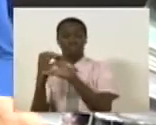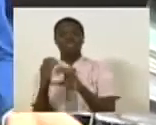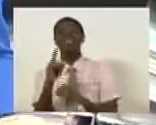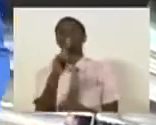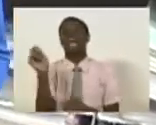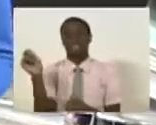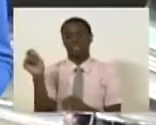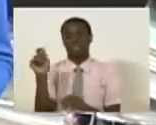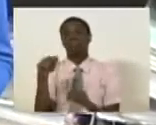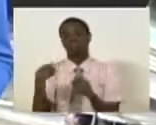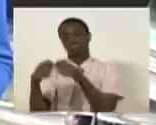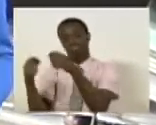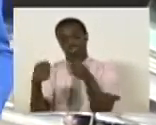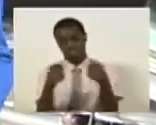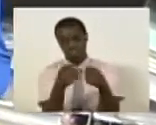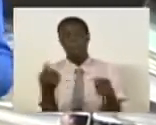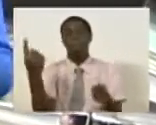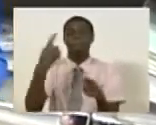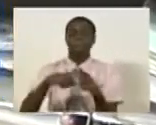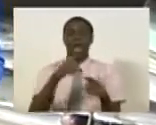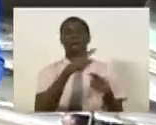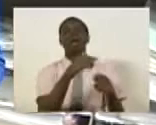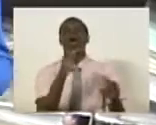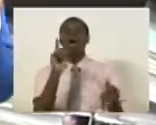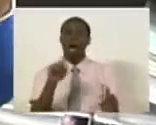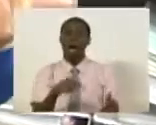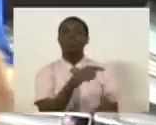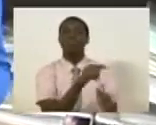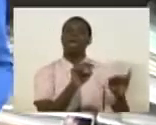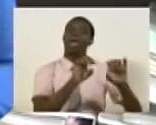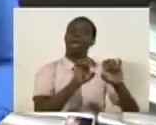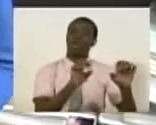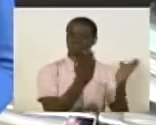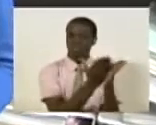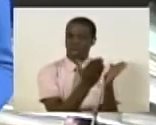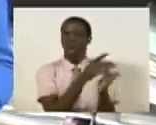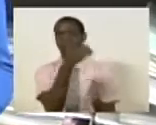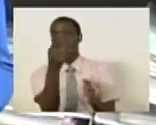superficial y entre los establecimientos también incluyen instituciones educativas